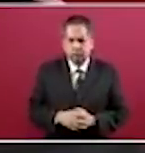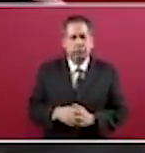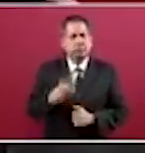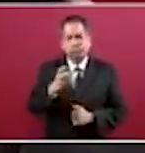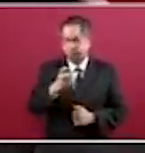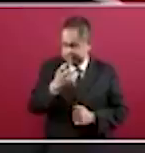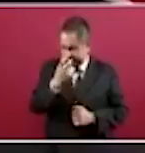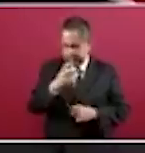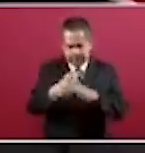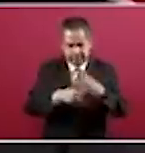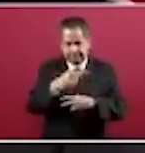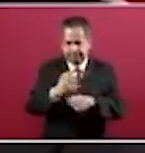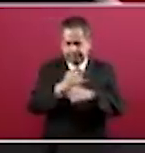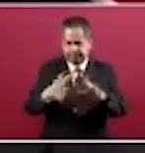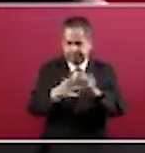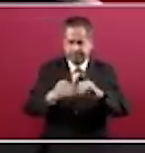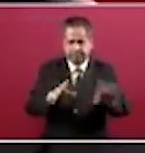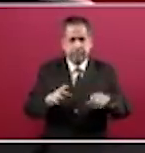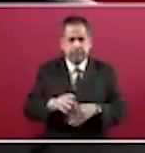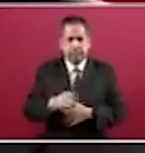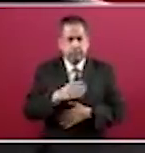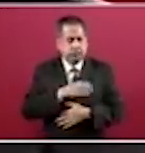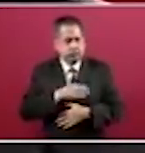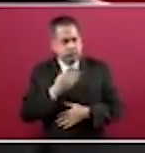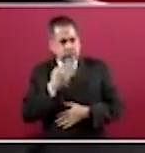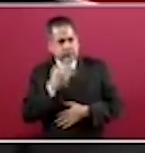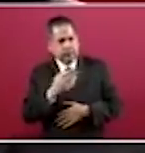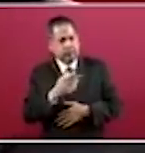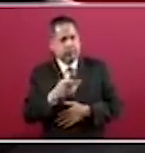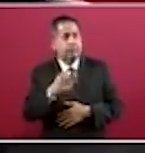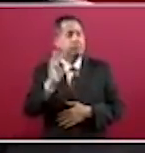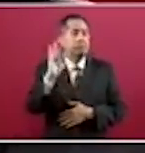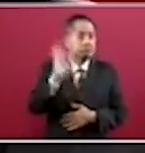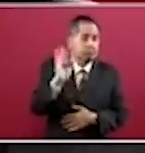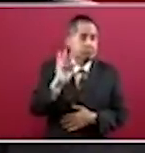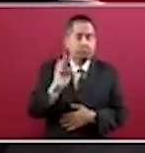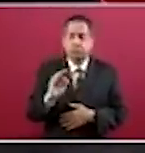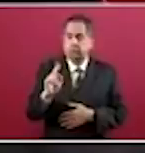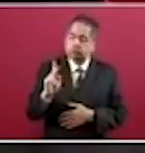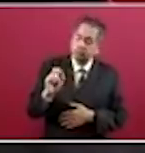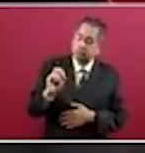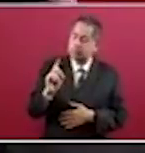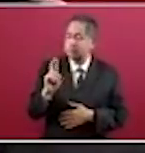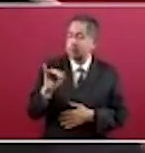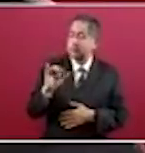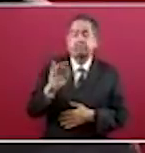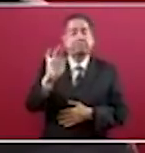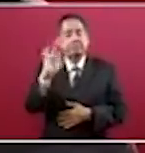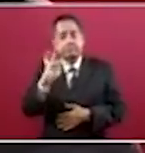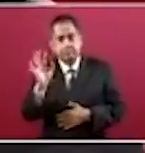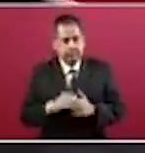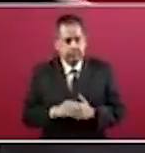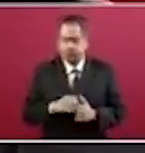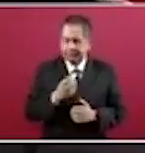va a informar y qué bueno que utilizaste la palabra podrían, porque